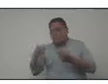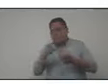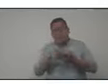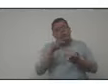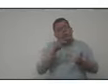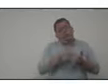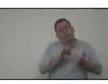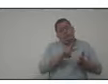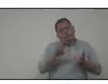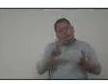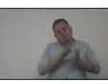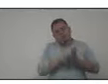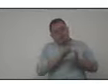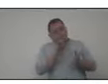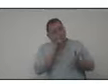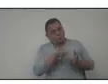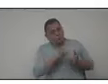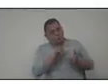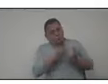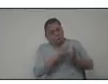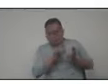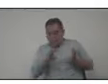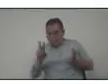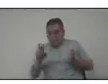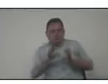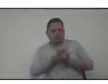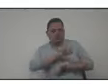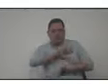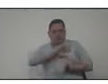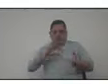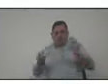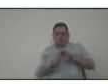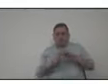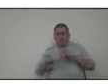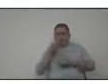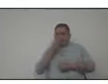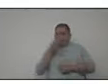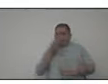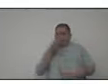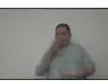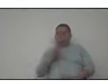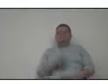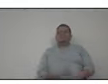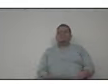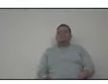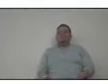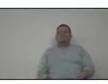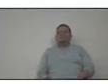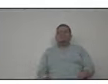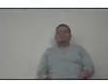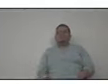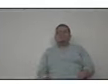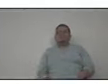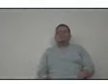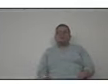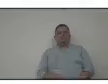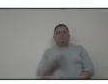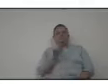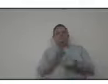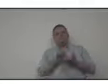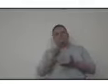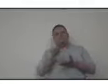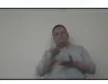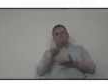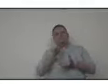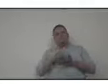en el 2022, a junio del 2022 ya habíamos entregado todos los medicamentos, el número de medicamentos que entregamos en el 2021, se